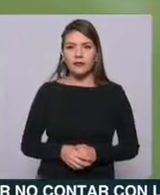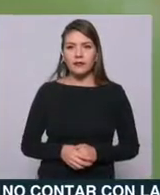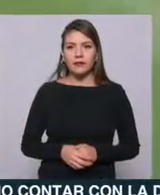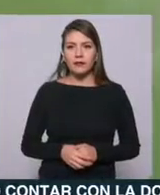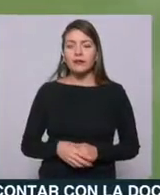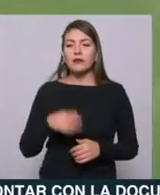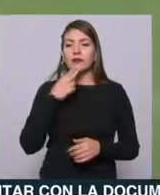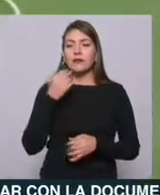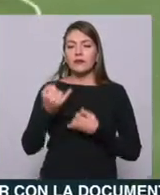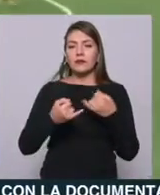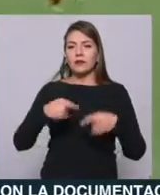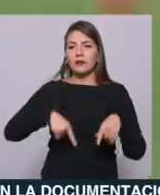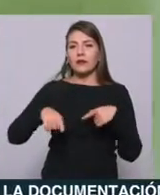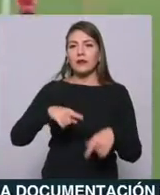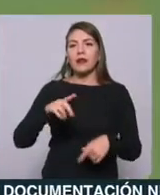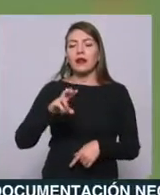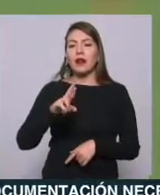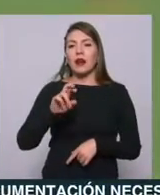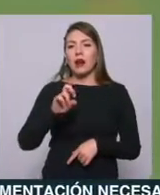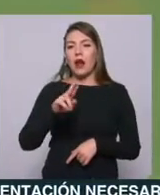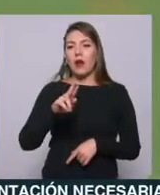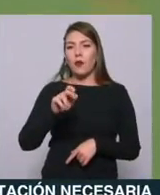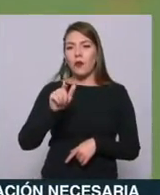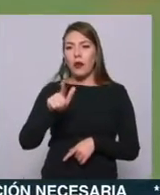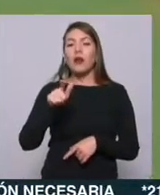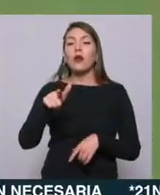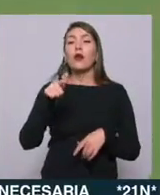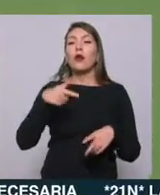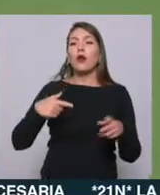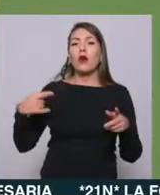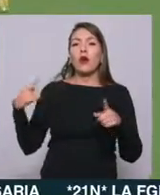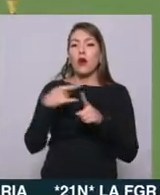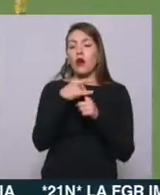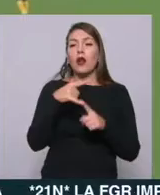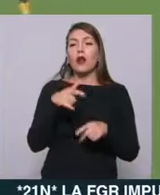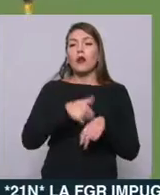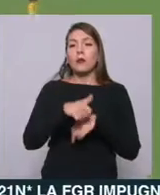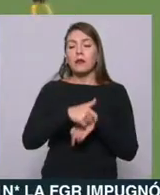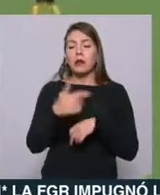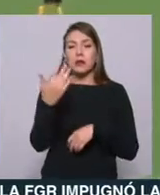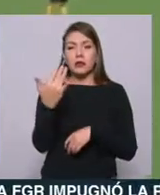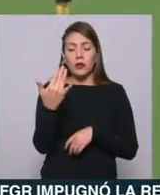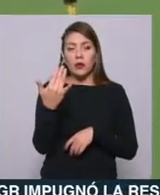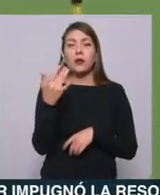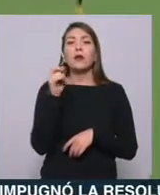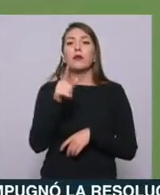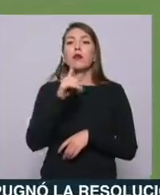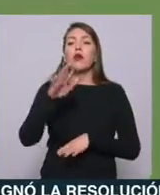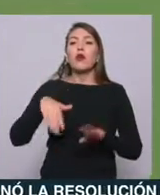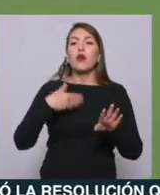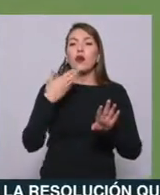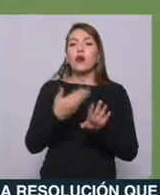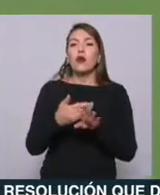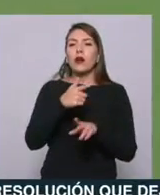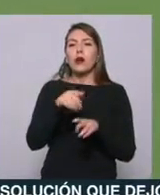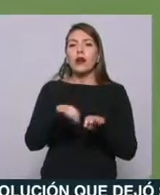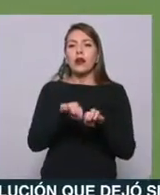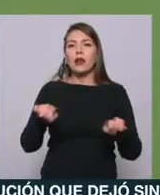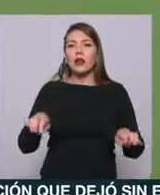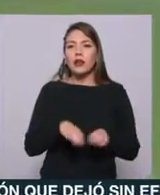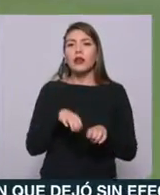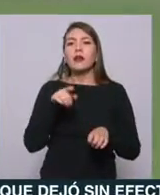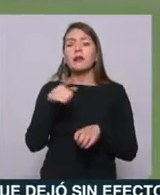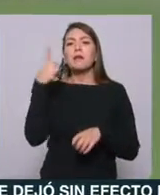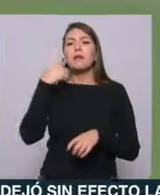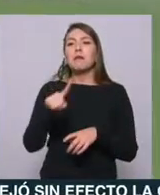El delantero mexicano Raúl Jiménez marcó su gol número 50 en Europa y lo hizo en el duelo de vuelta del Wolverhampton contra Crusaders en la segunda ronda